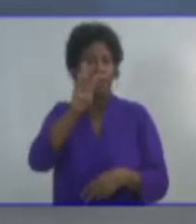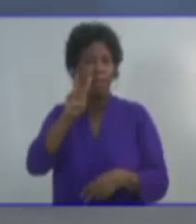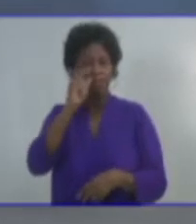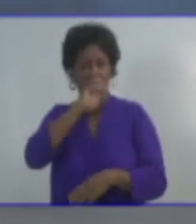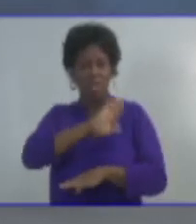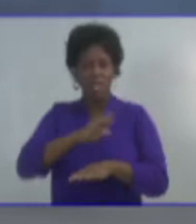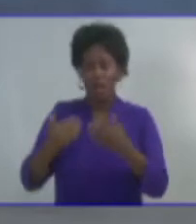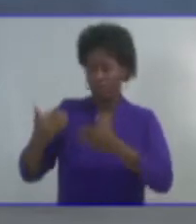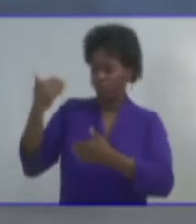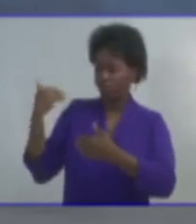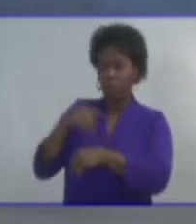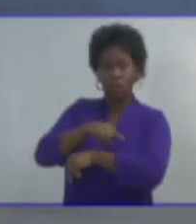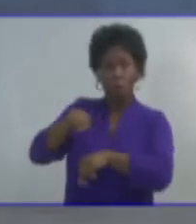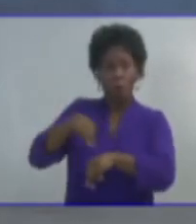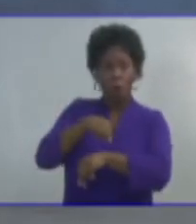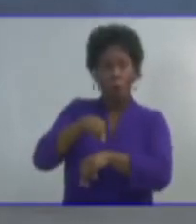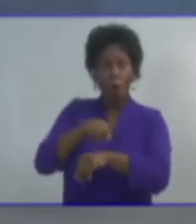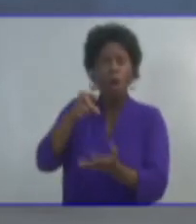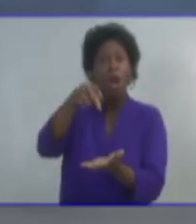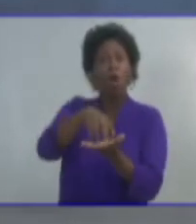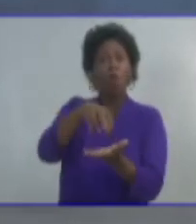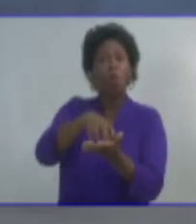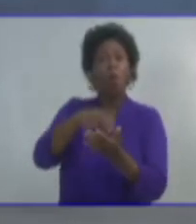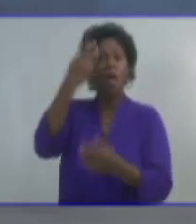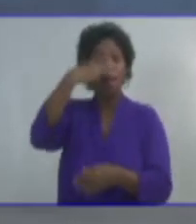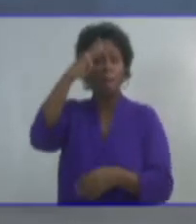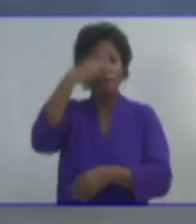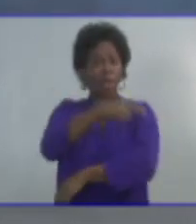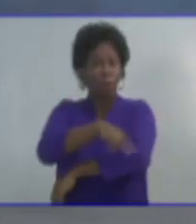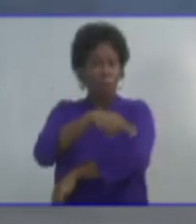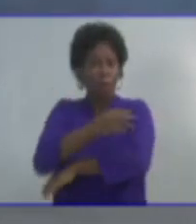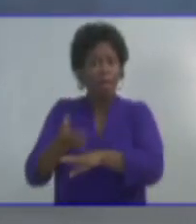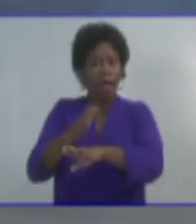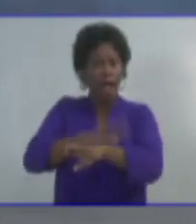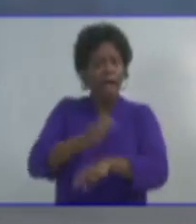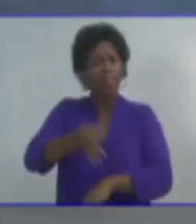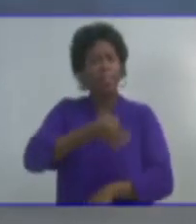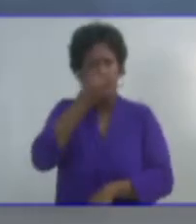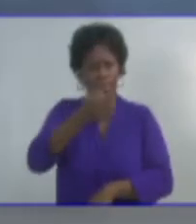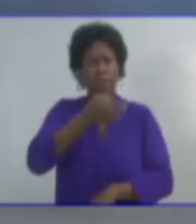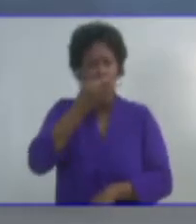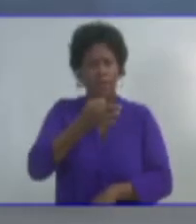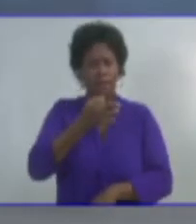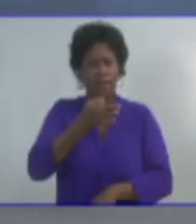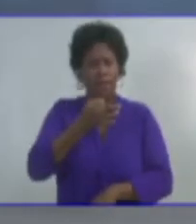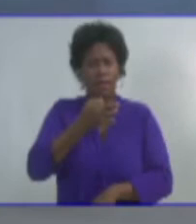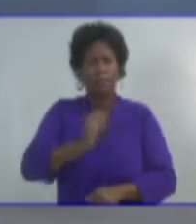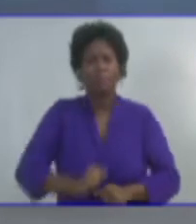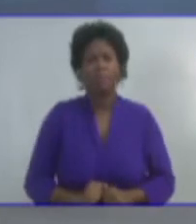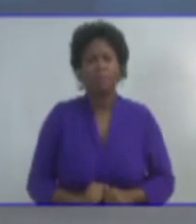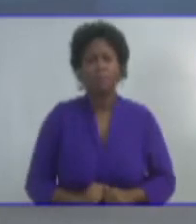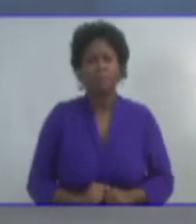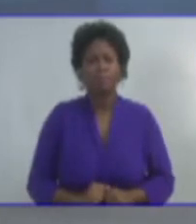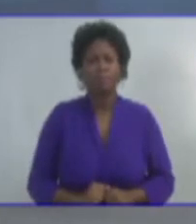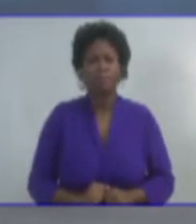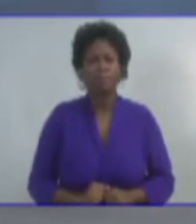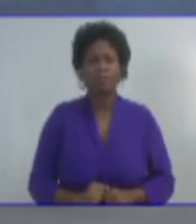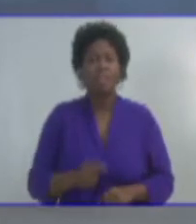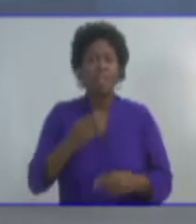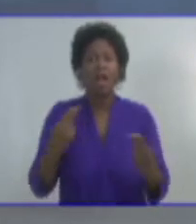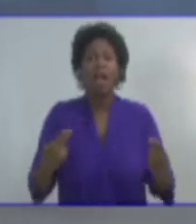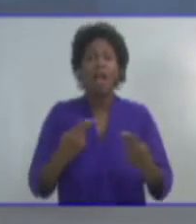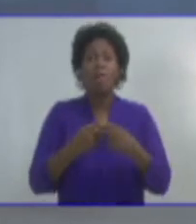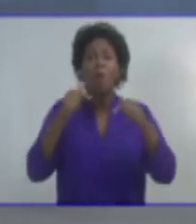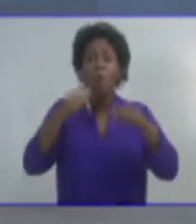finalizó en Hermosillo, Ciudad de México. Pero antes, vamos a decirle que, tal y como estaba previsto, hoy